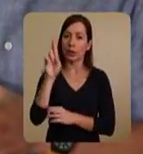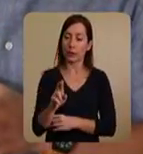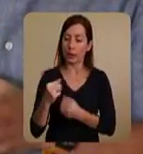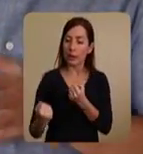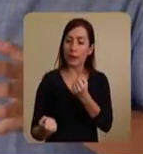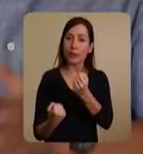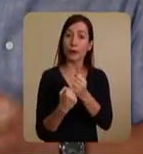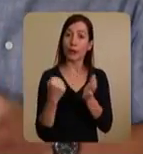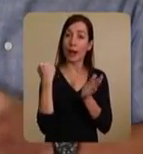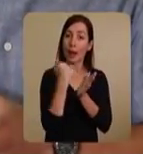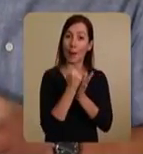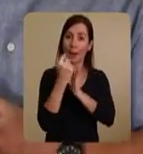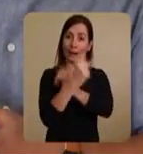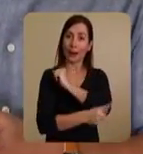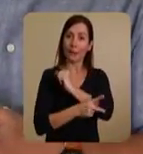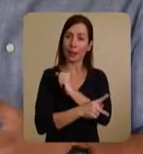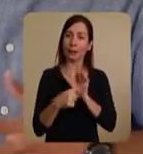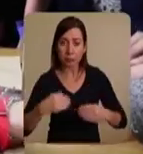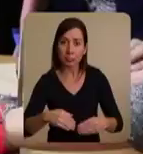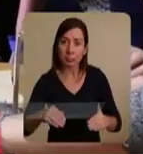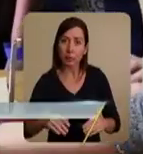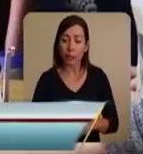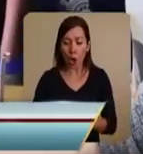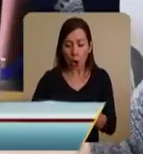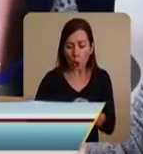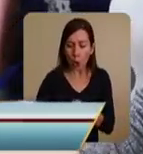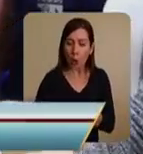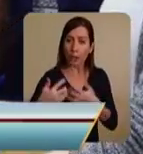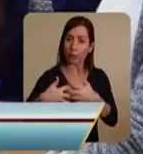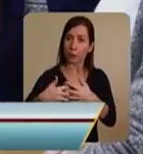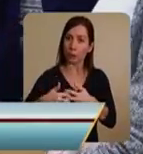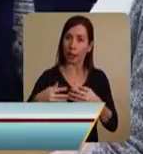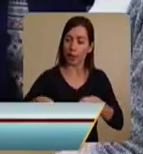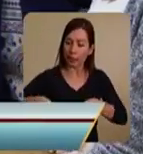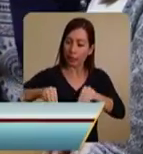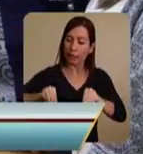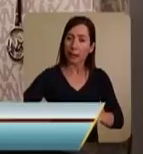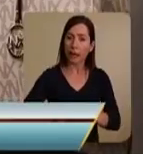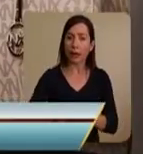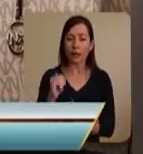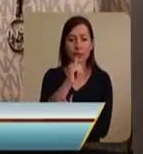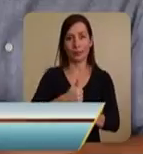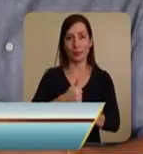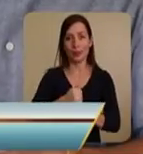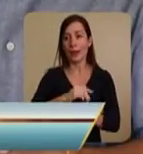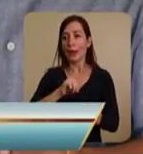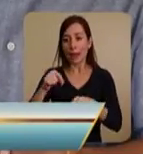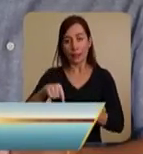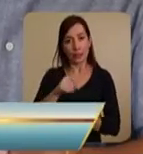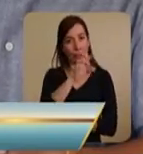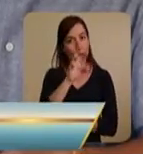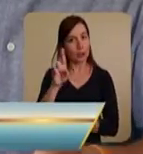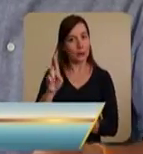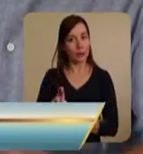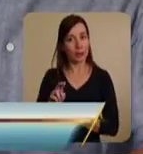para reforzar esa marca país que se ha estado tratando de